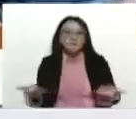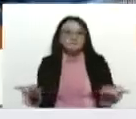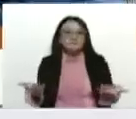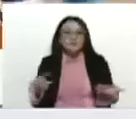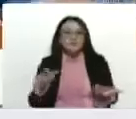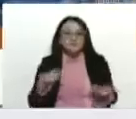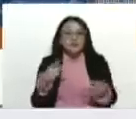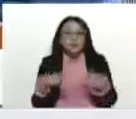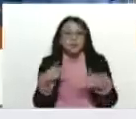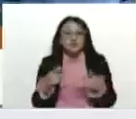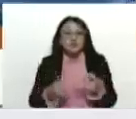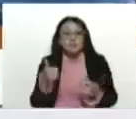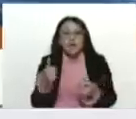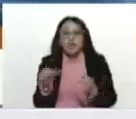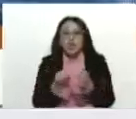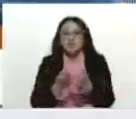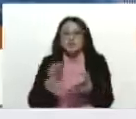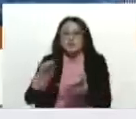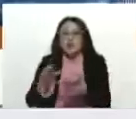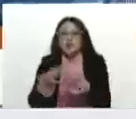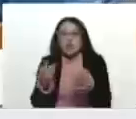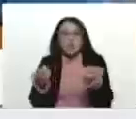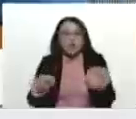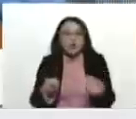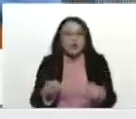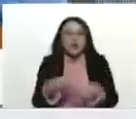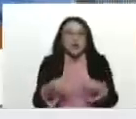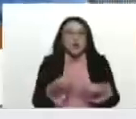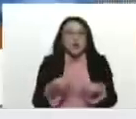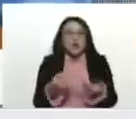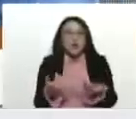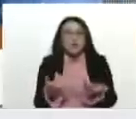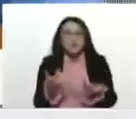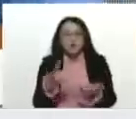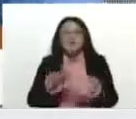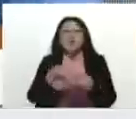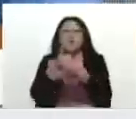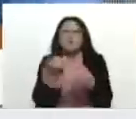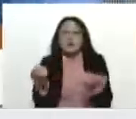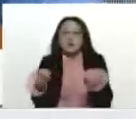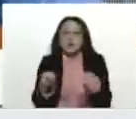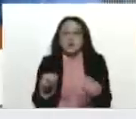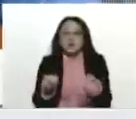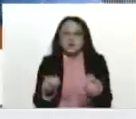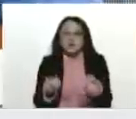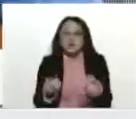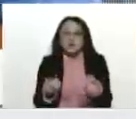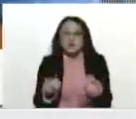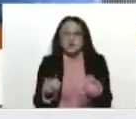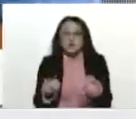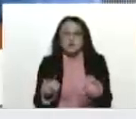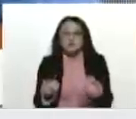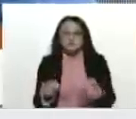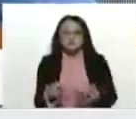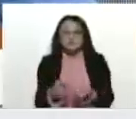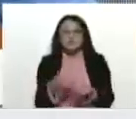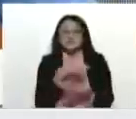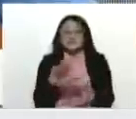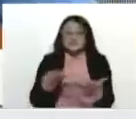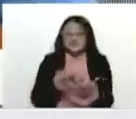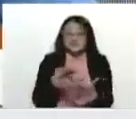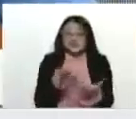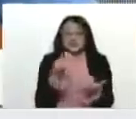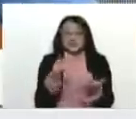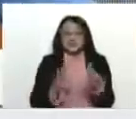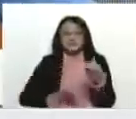se puede producir más Pero dónde se coloca si todo está bloqueado no entonces este fruto del bloqueo esencialmente frente a esa desesperación que estoy